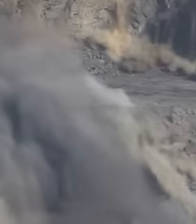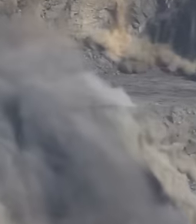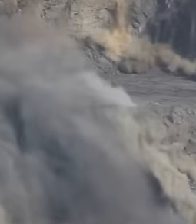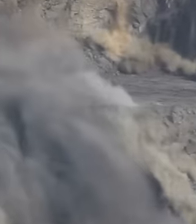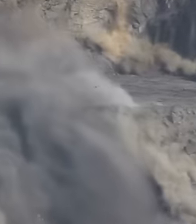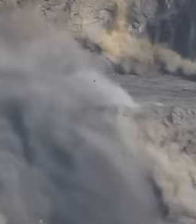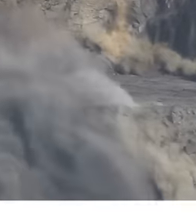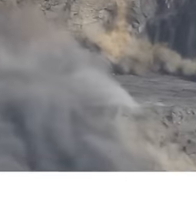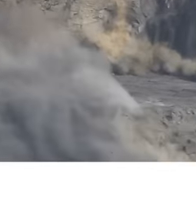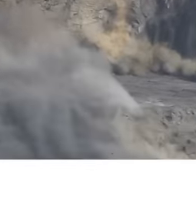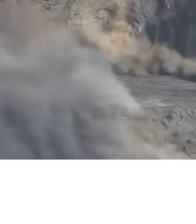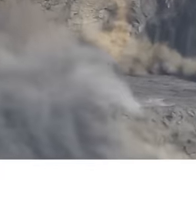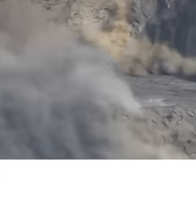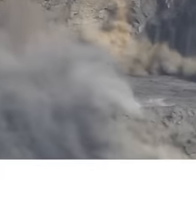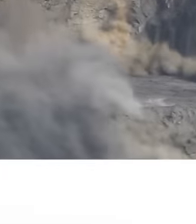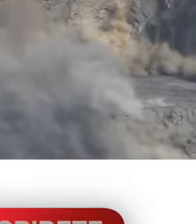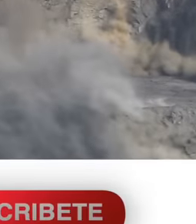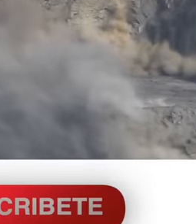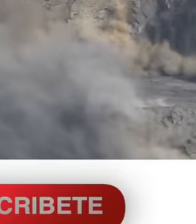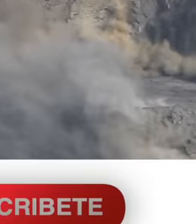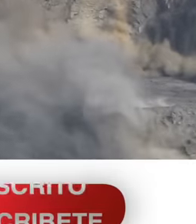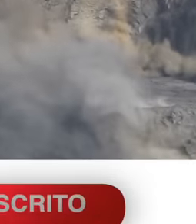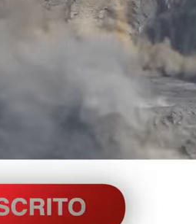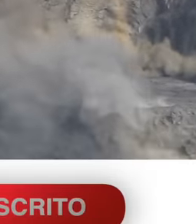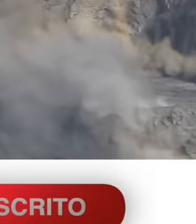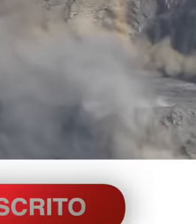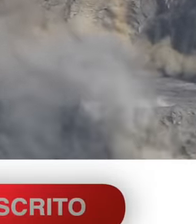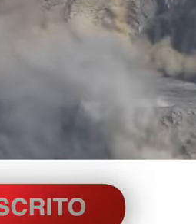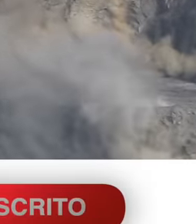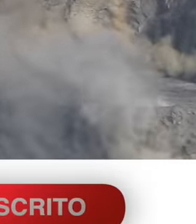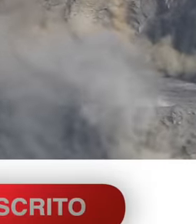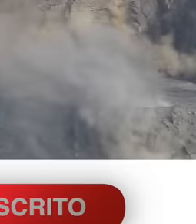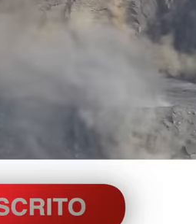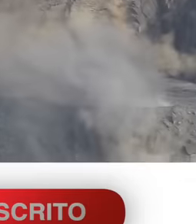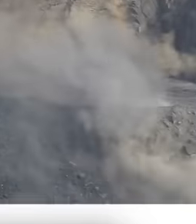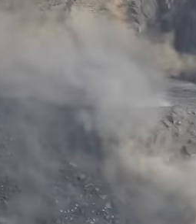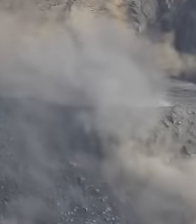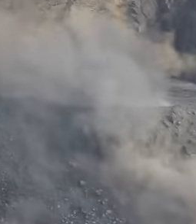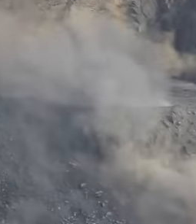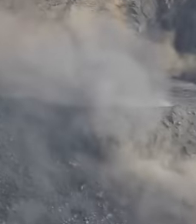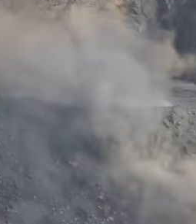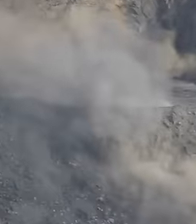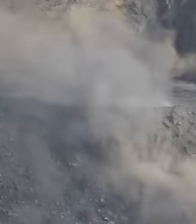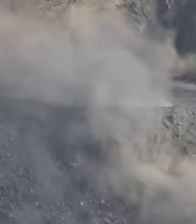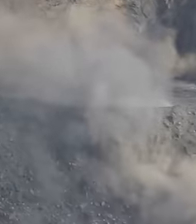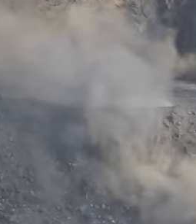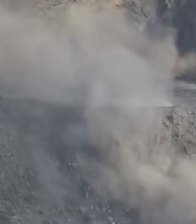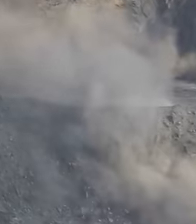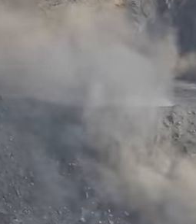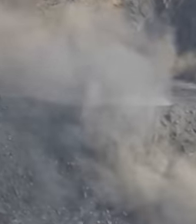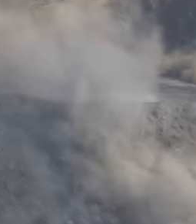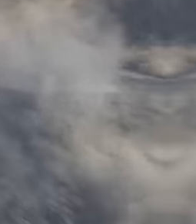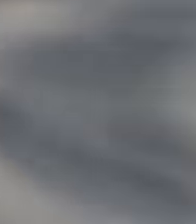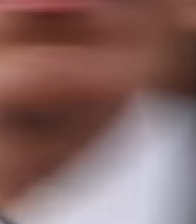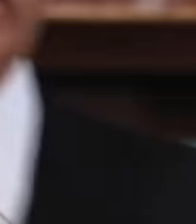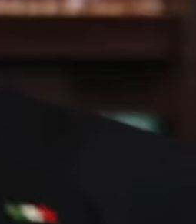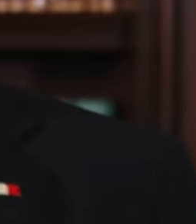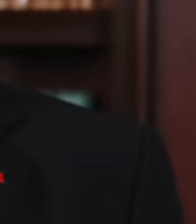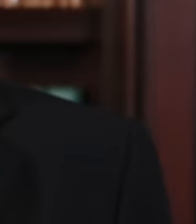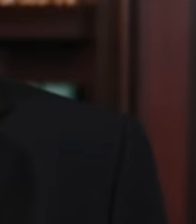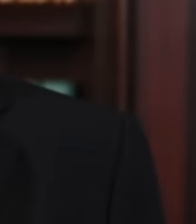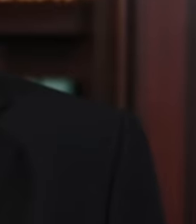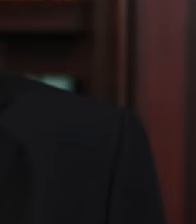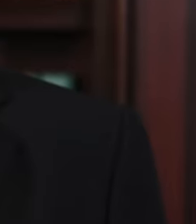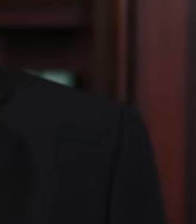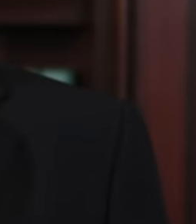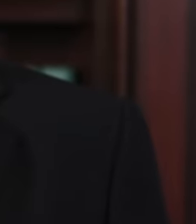del año 2006, donde murieron al menos 65 trabajadores. En esa época estaba